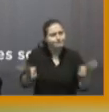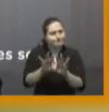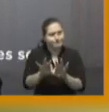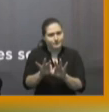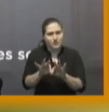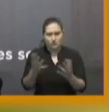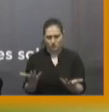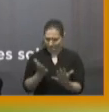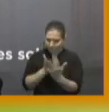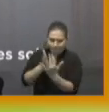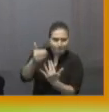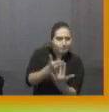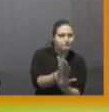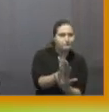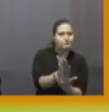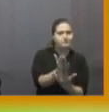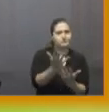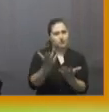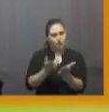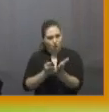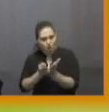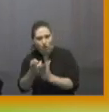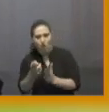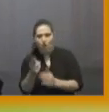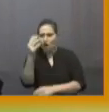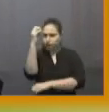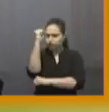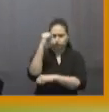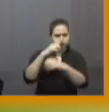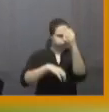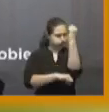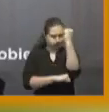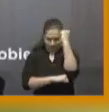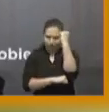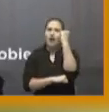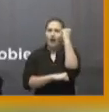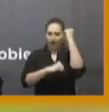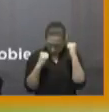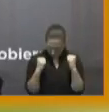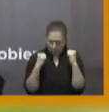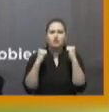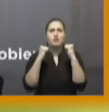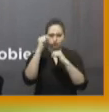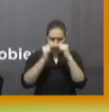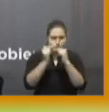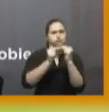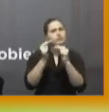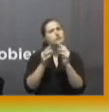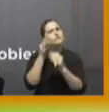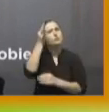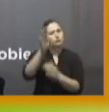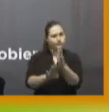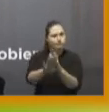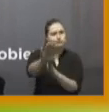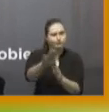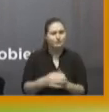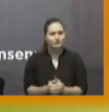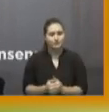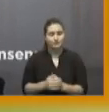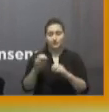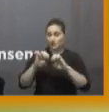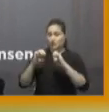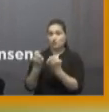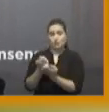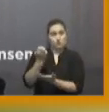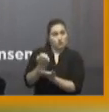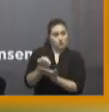reforma educando al pueblo sobre eso porque el pueblo que no paga impuestos es un pueblo que no